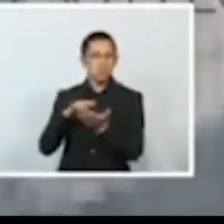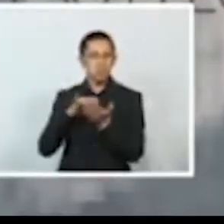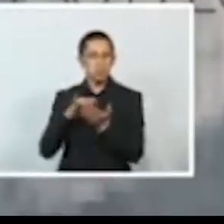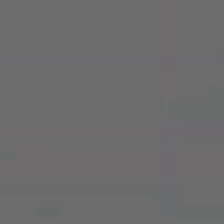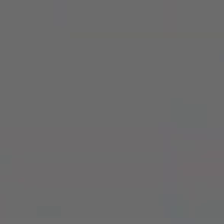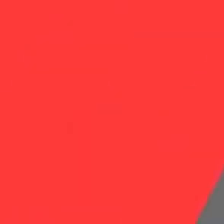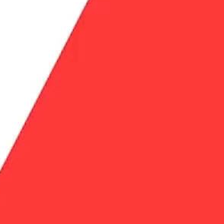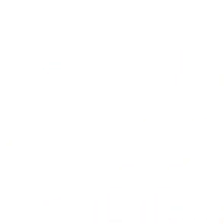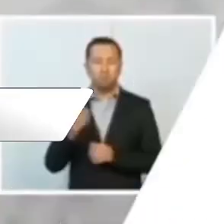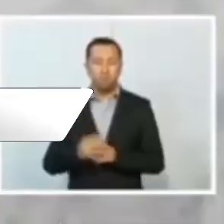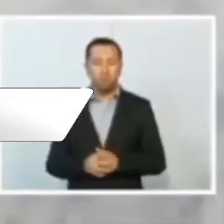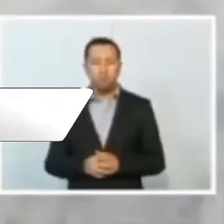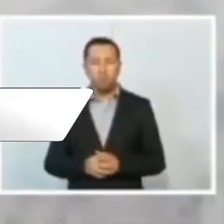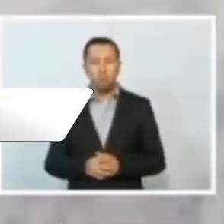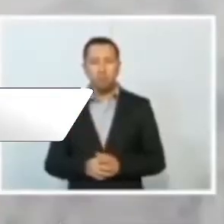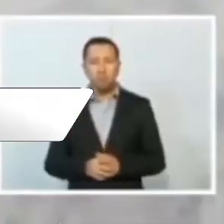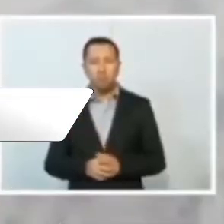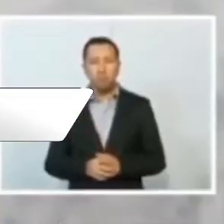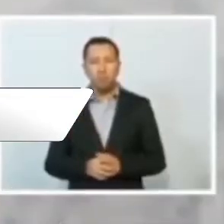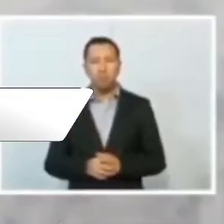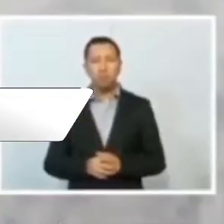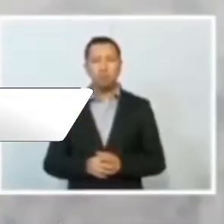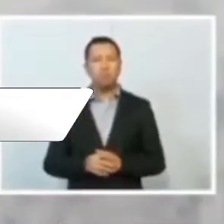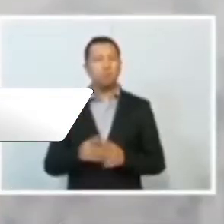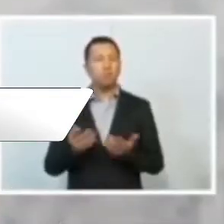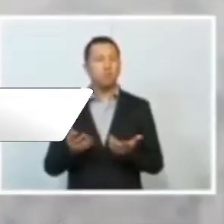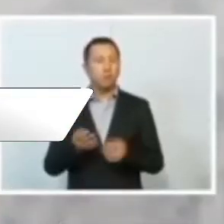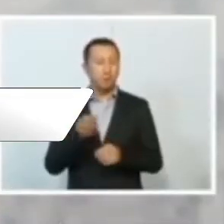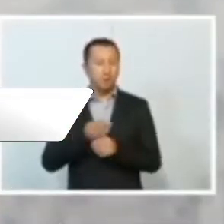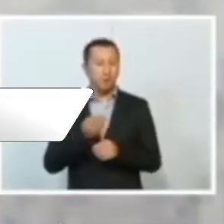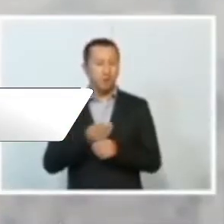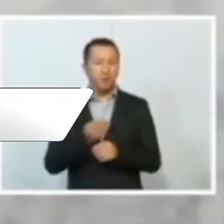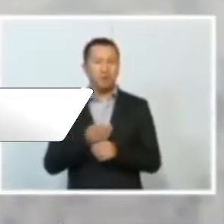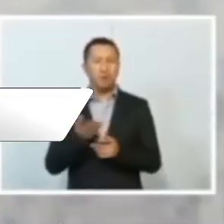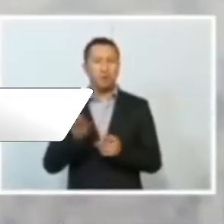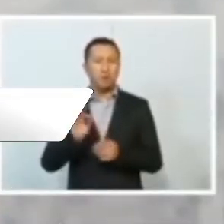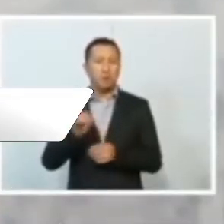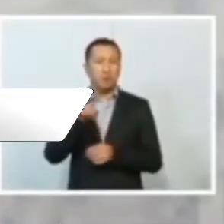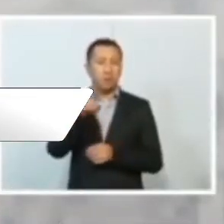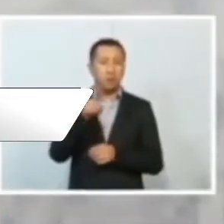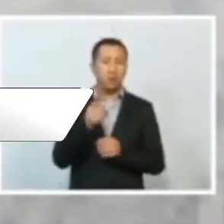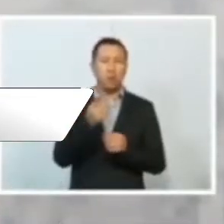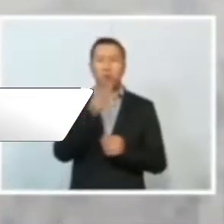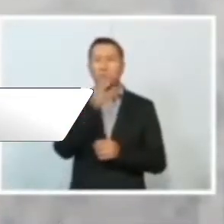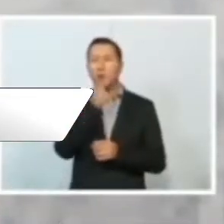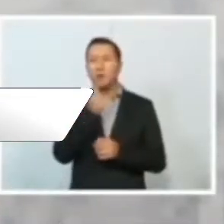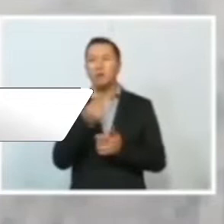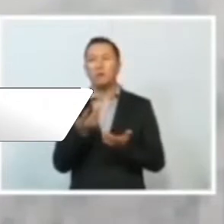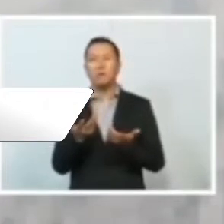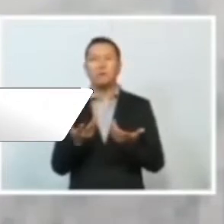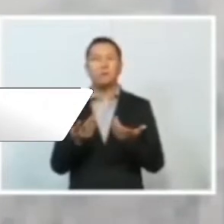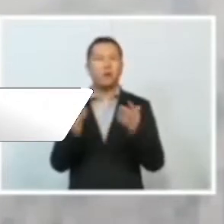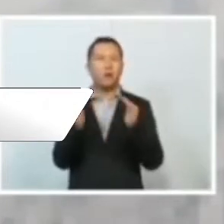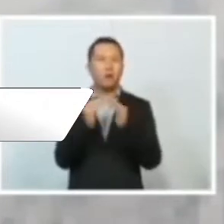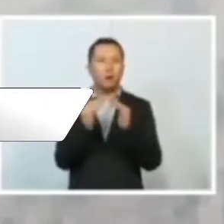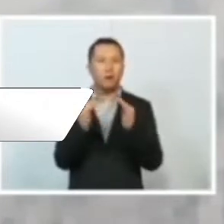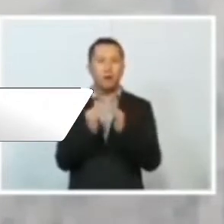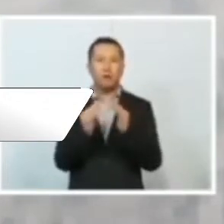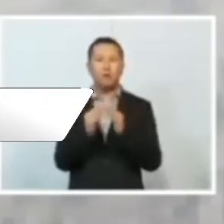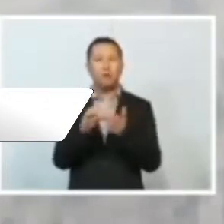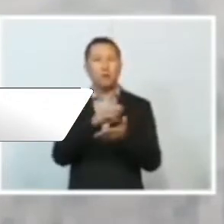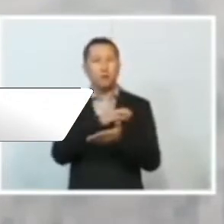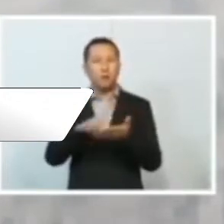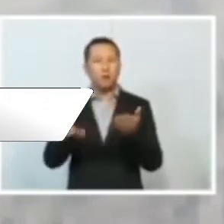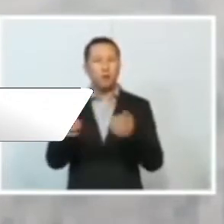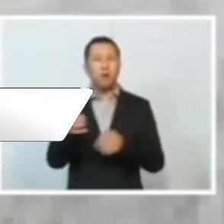Estado. Con propuestas claras de beneficio para la gente, Stephanie Alejandro, candidata a diputada local por el Distrito